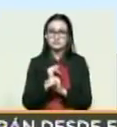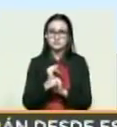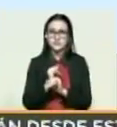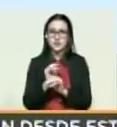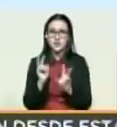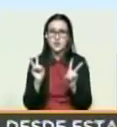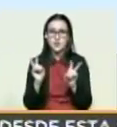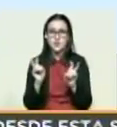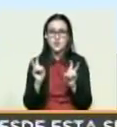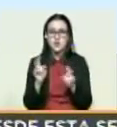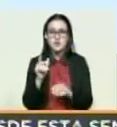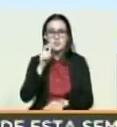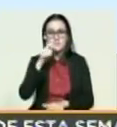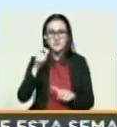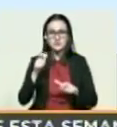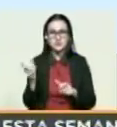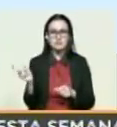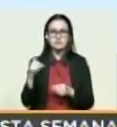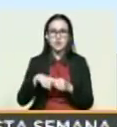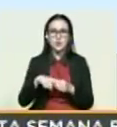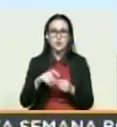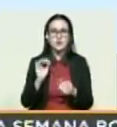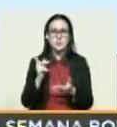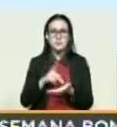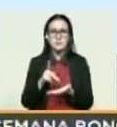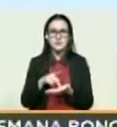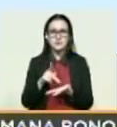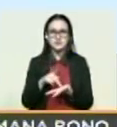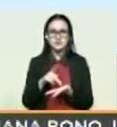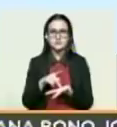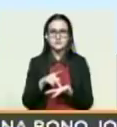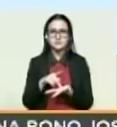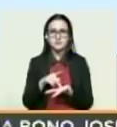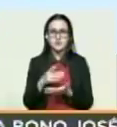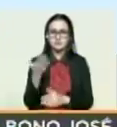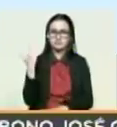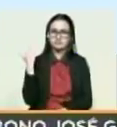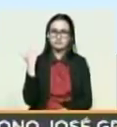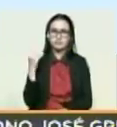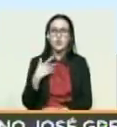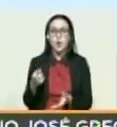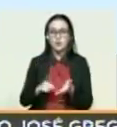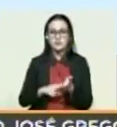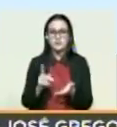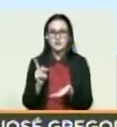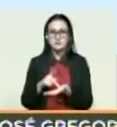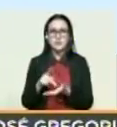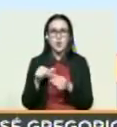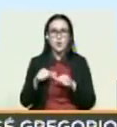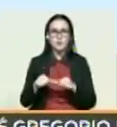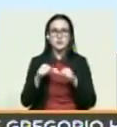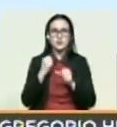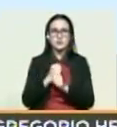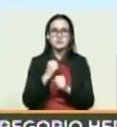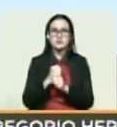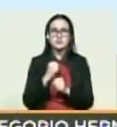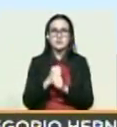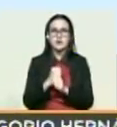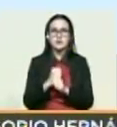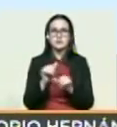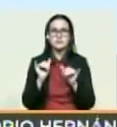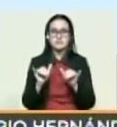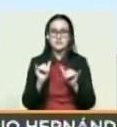nuevos usuarios así como los que ya también participaron en el pasado podrán continuar trabajando con ese mismo